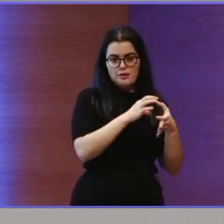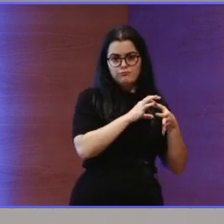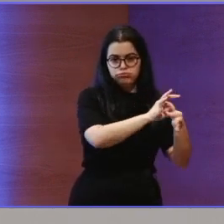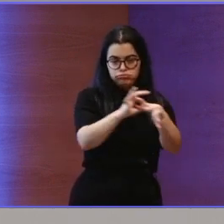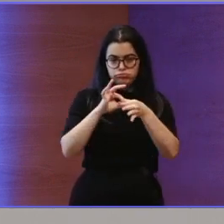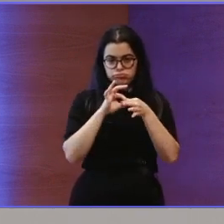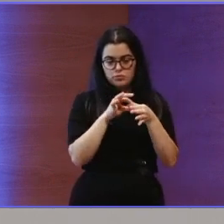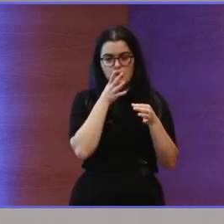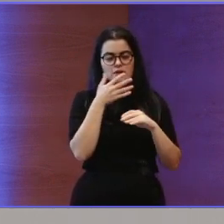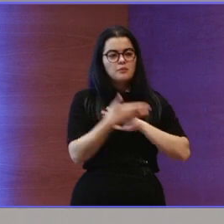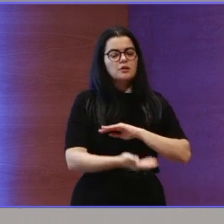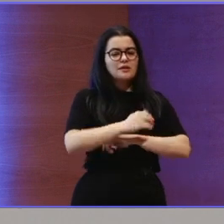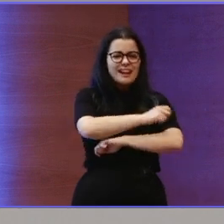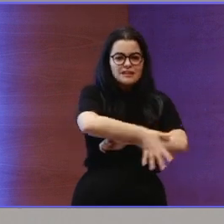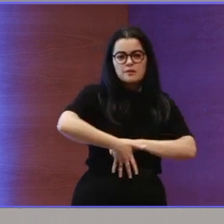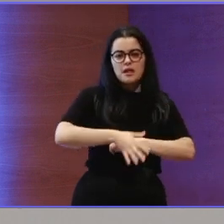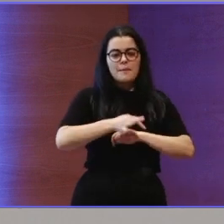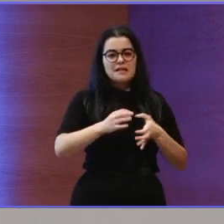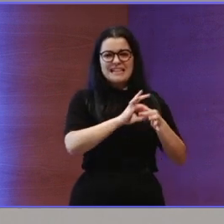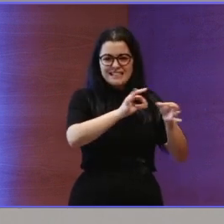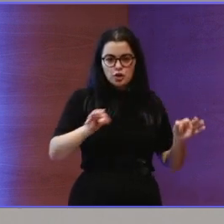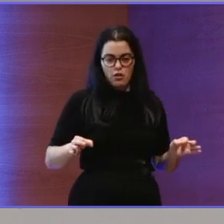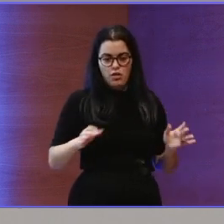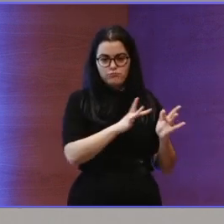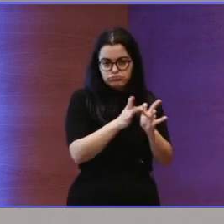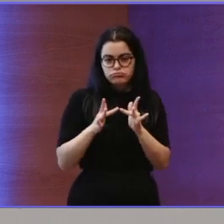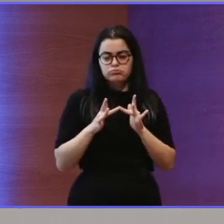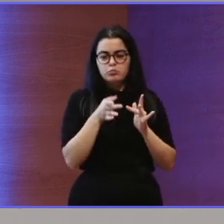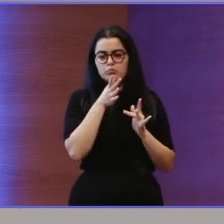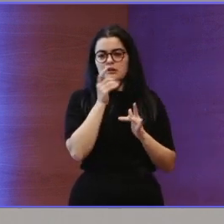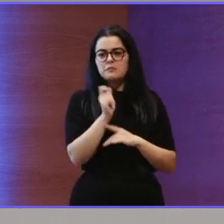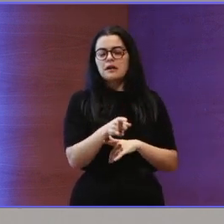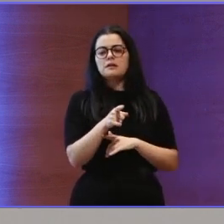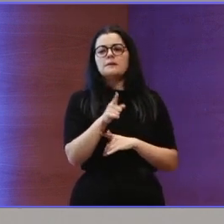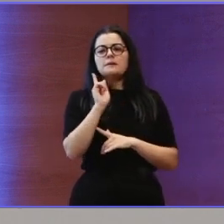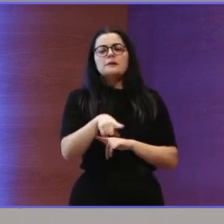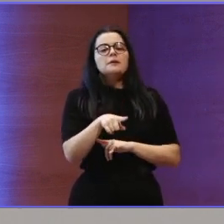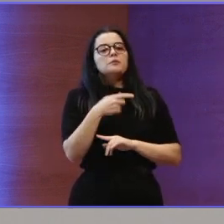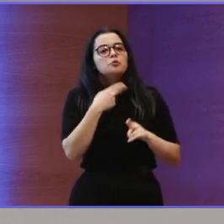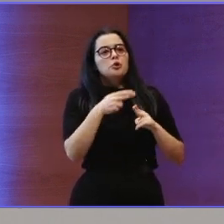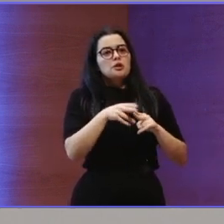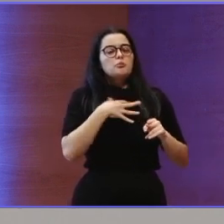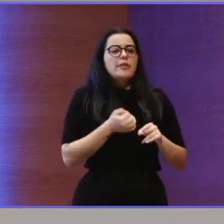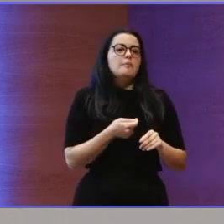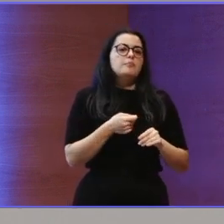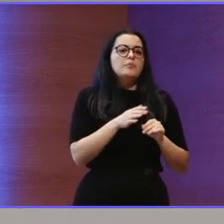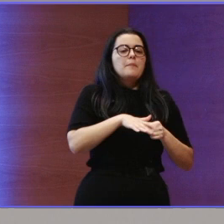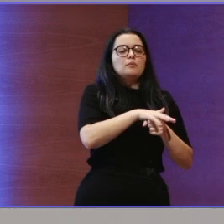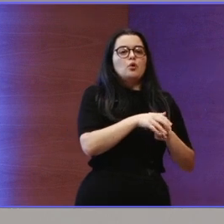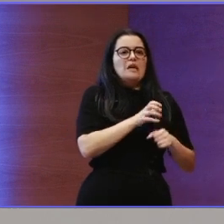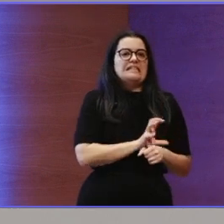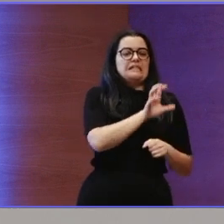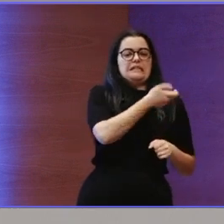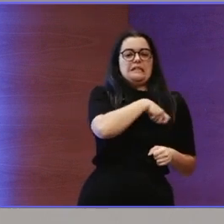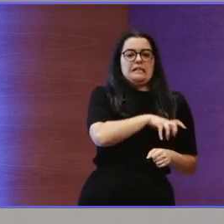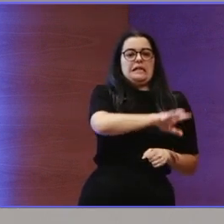gestionar la transversalidad y la sectorial Dad no incluso eh políticas que pueden ser más de ámbito Estatal y de ámbito autonómico porque